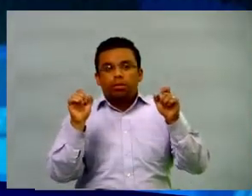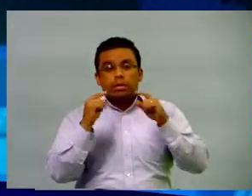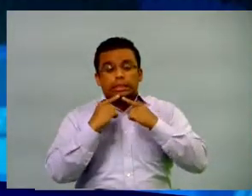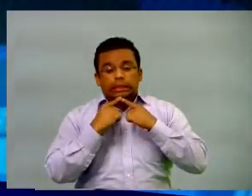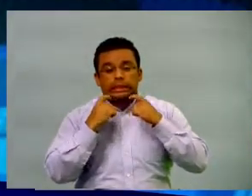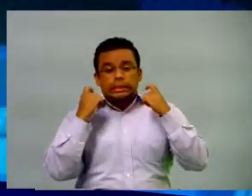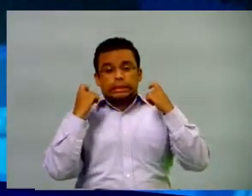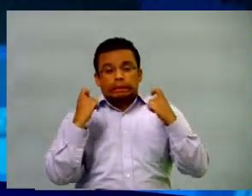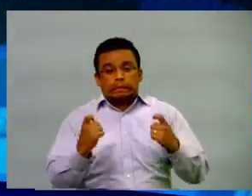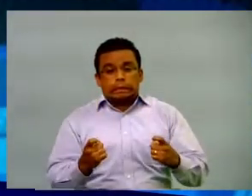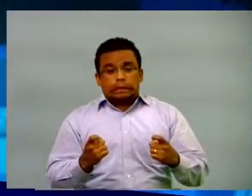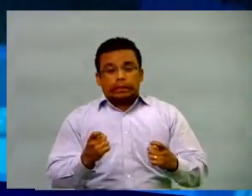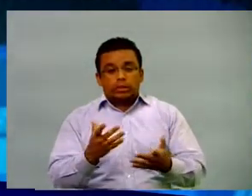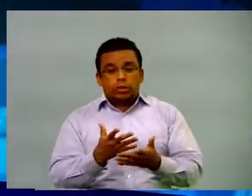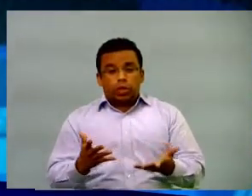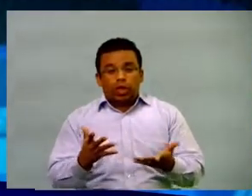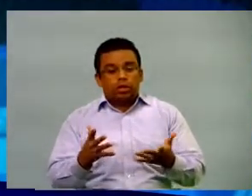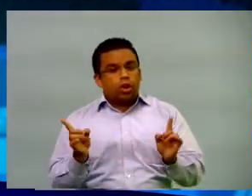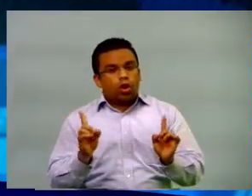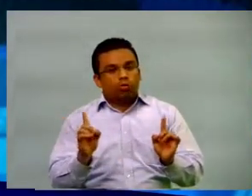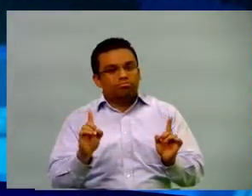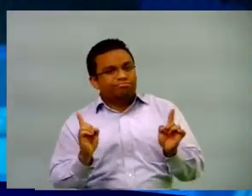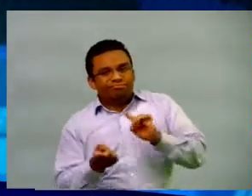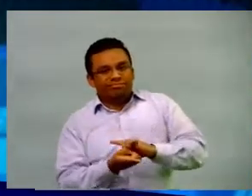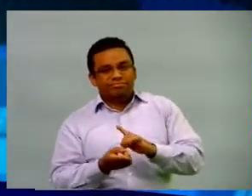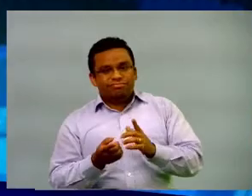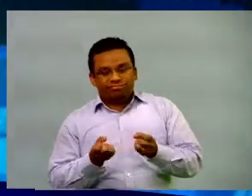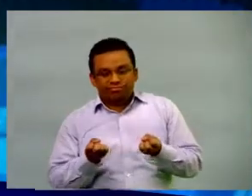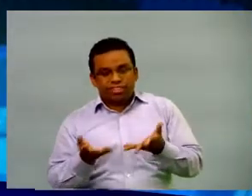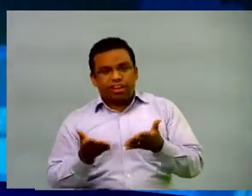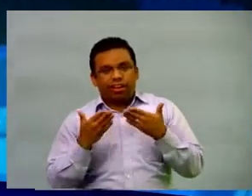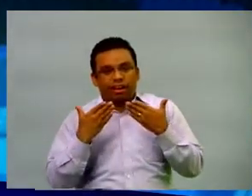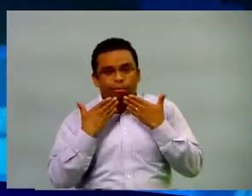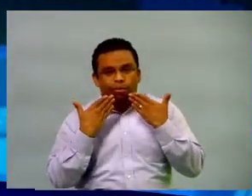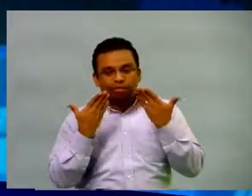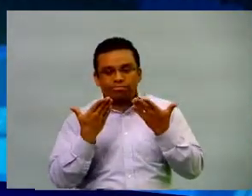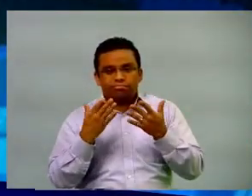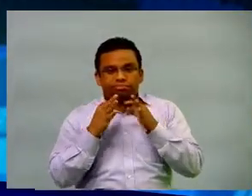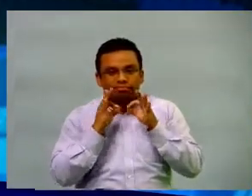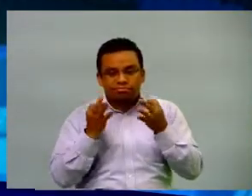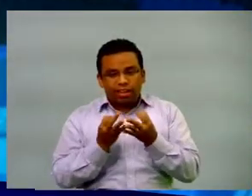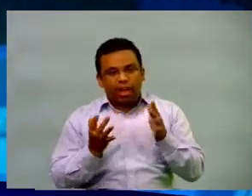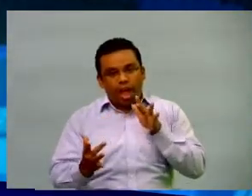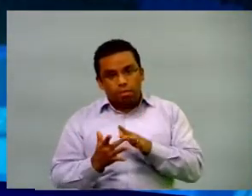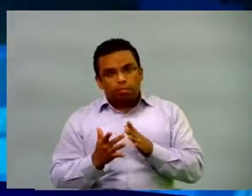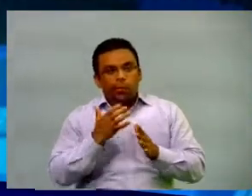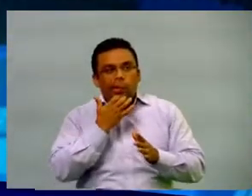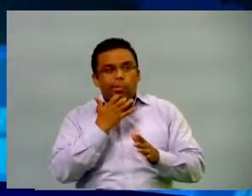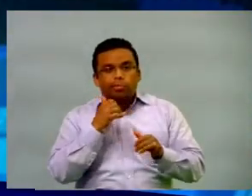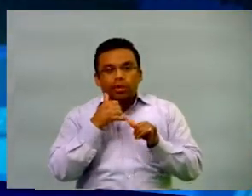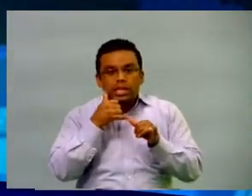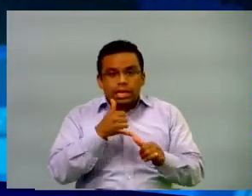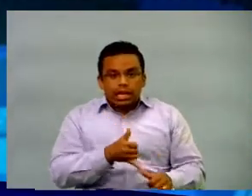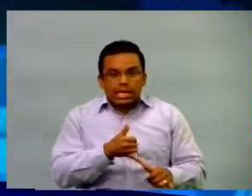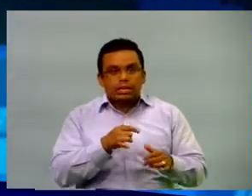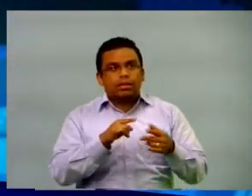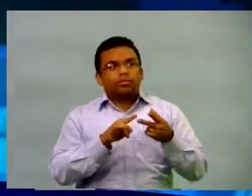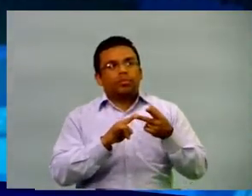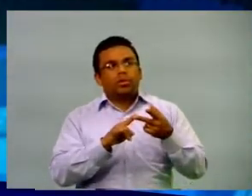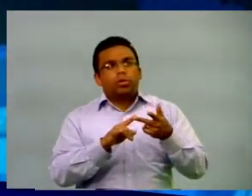mucho más amable y familiar para el público en general, ¿sí? Temas de ingeniería, temas